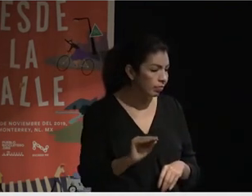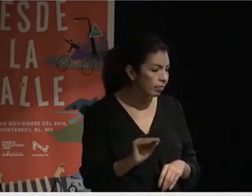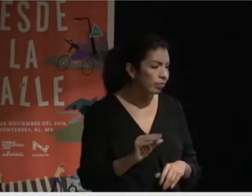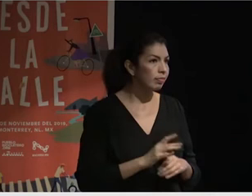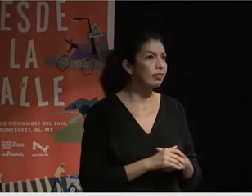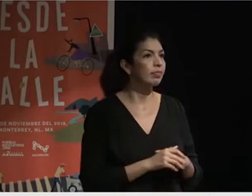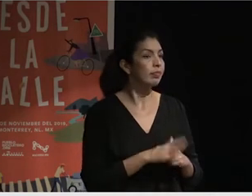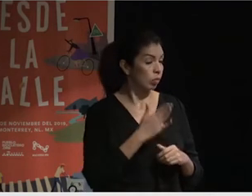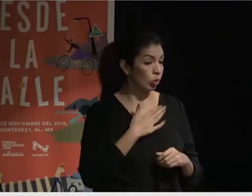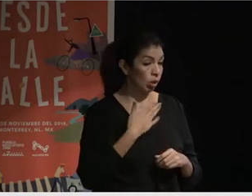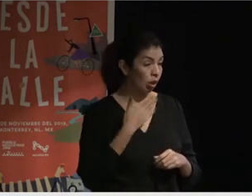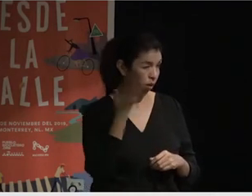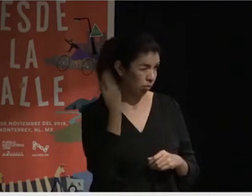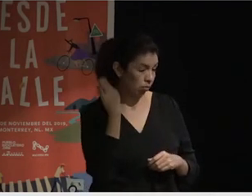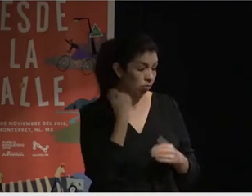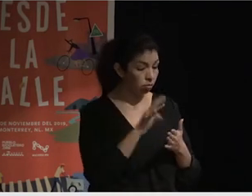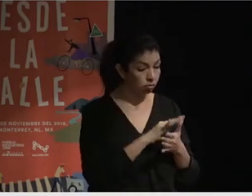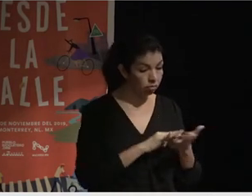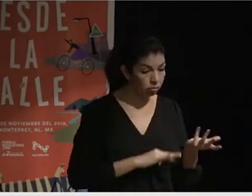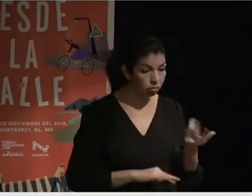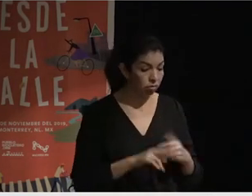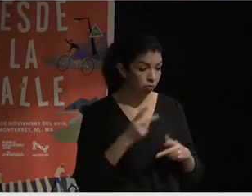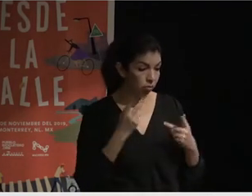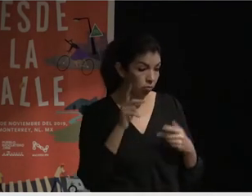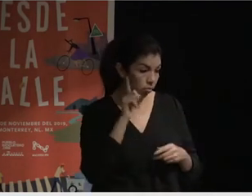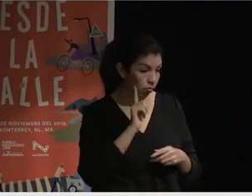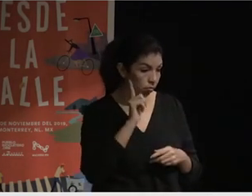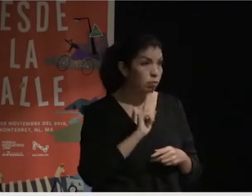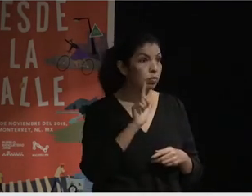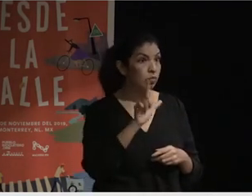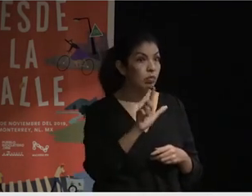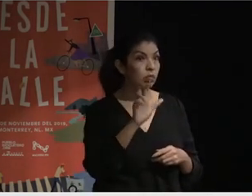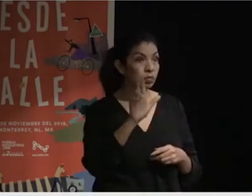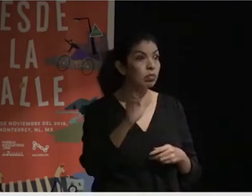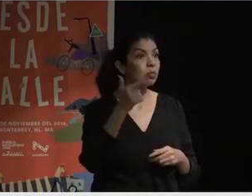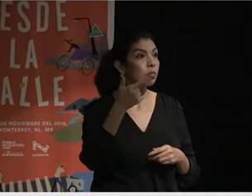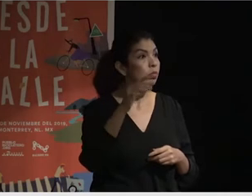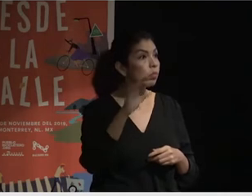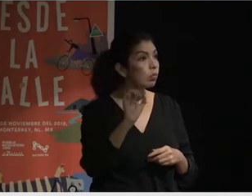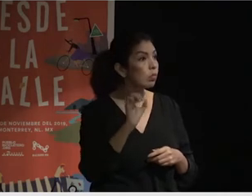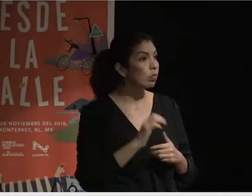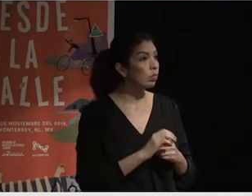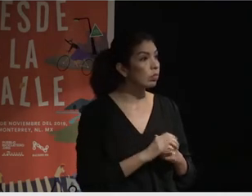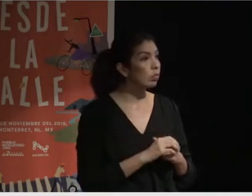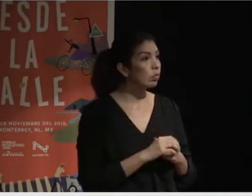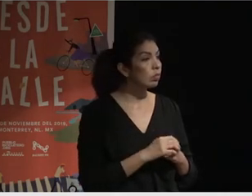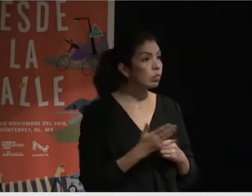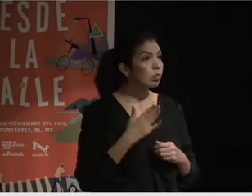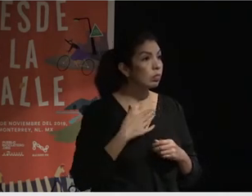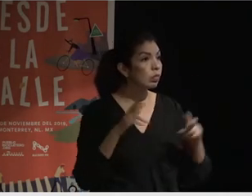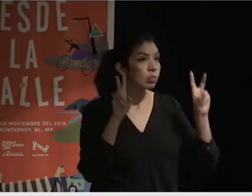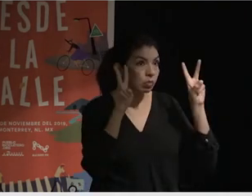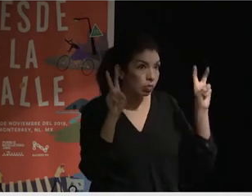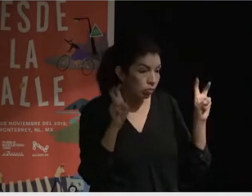y como que me empezó a generar muchísimo ruido sobre qué estamos promoviendo realmente. Y por ejemplo en el tema de infraestructura